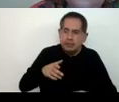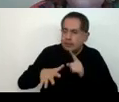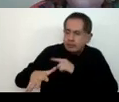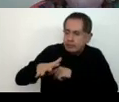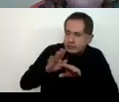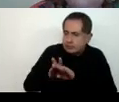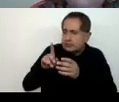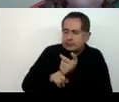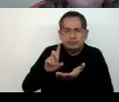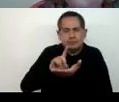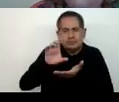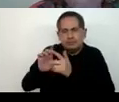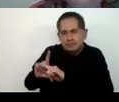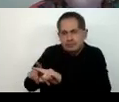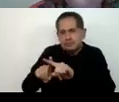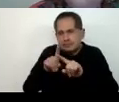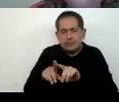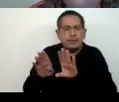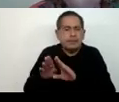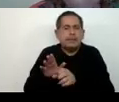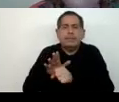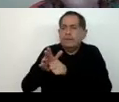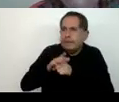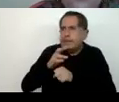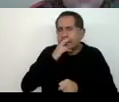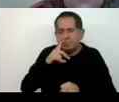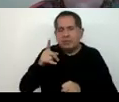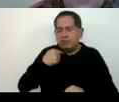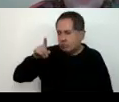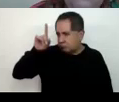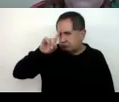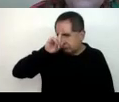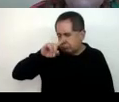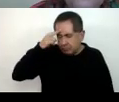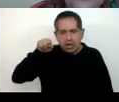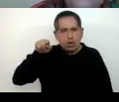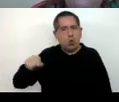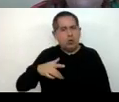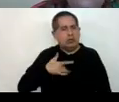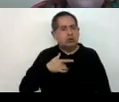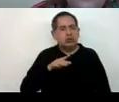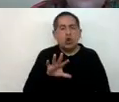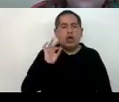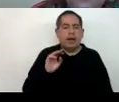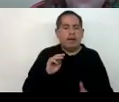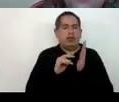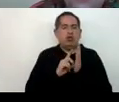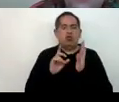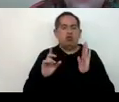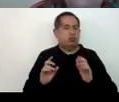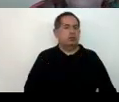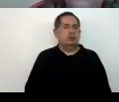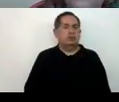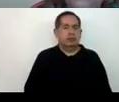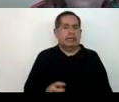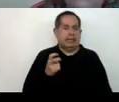de las discapacidades pues ver cuál es el método más recomendable para esas personas y bueno, esto es en